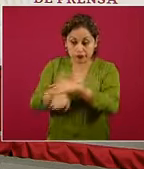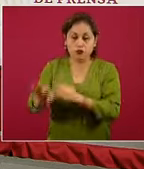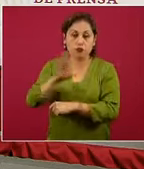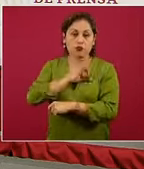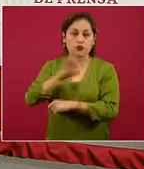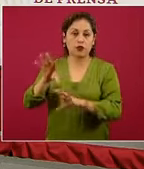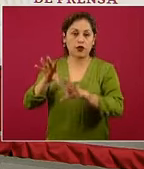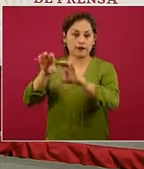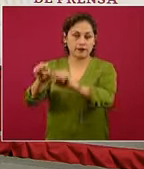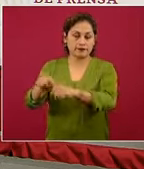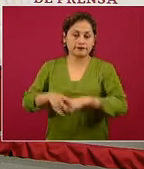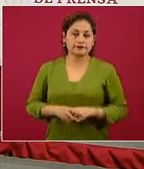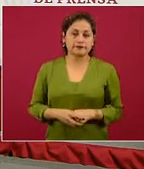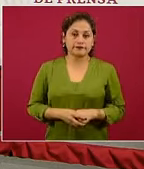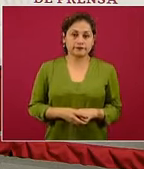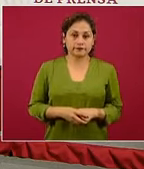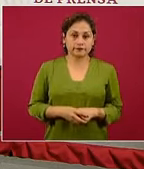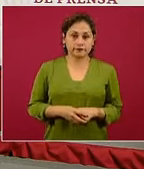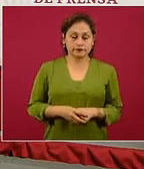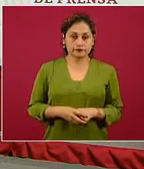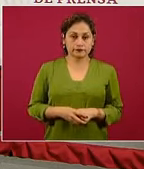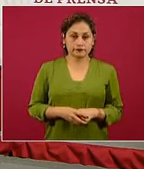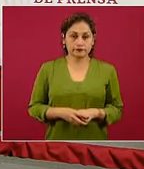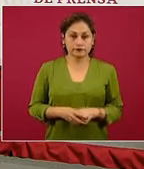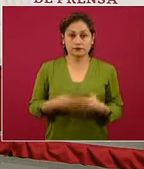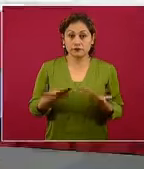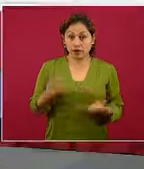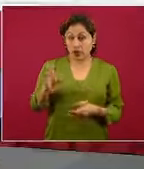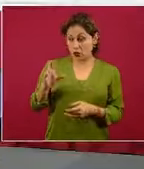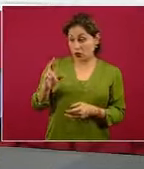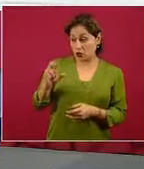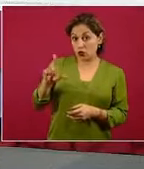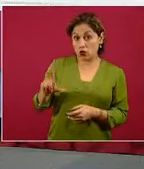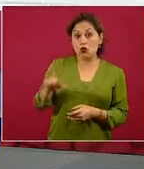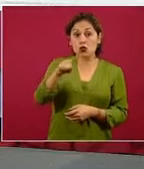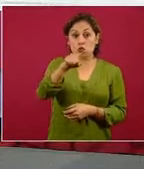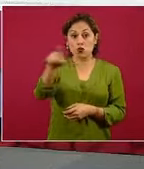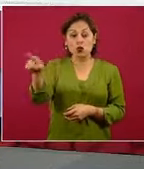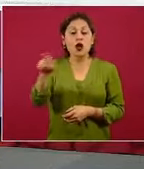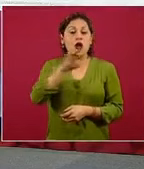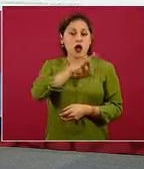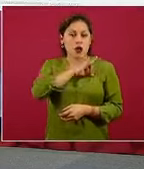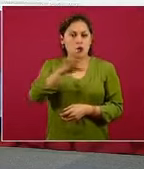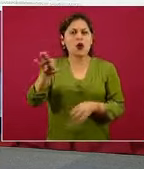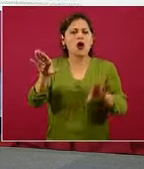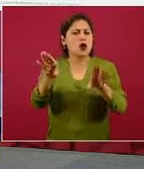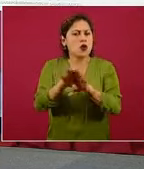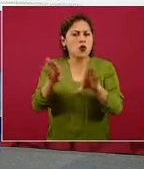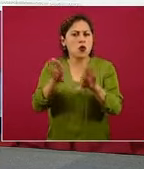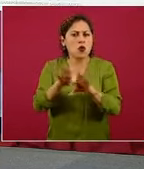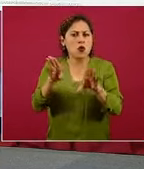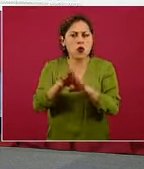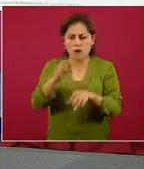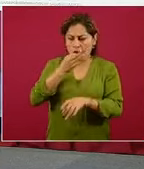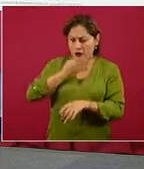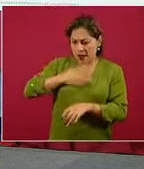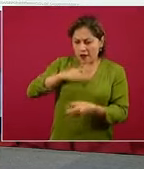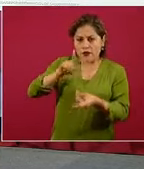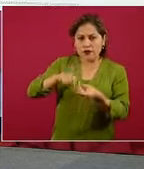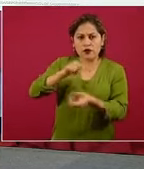encontrar una cama. ¿Cómo podemos acceder al CRUM desde los domicilios? Precisamente para poder llegar a una cama lo antes posible,